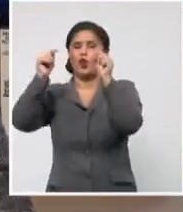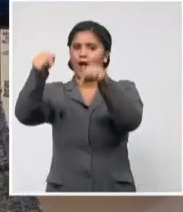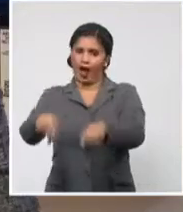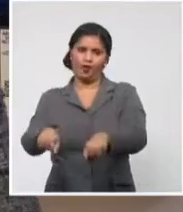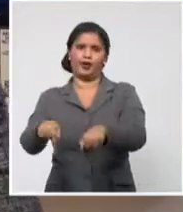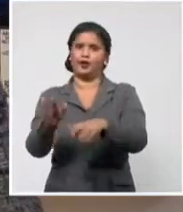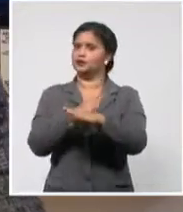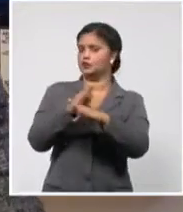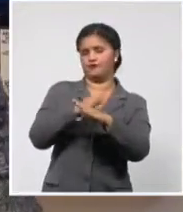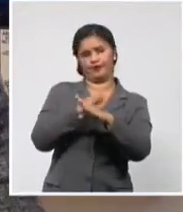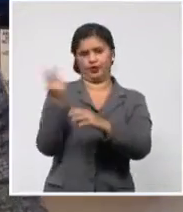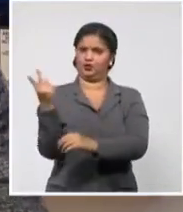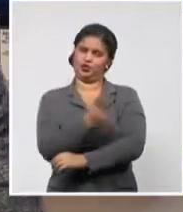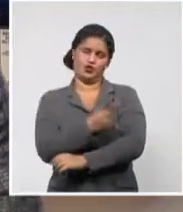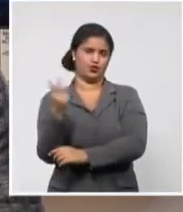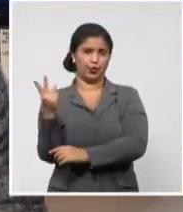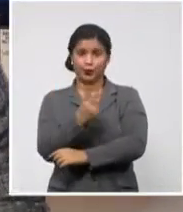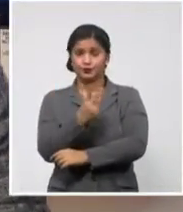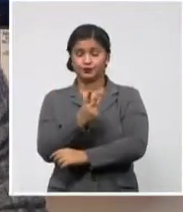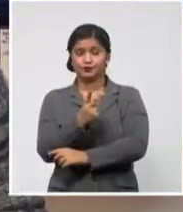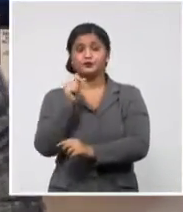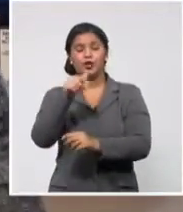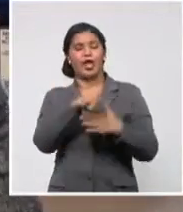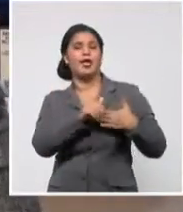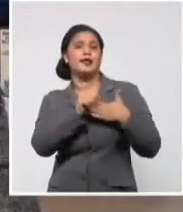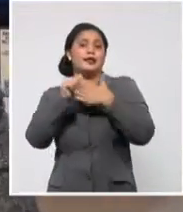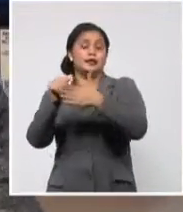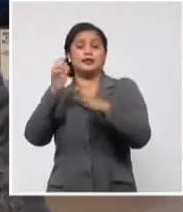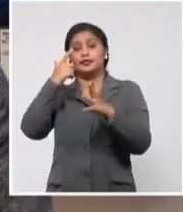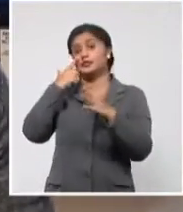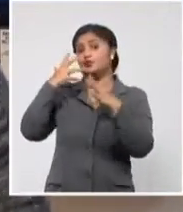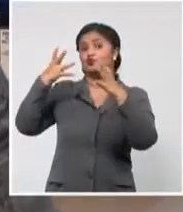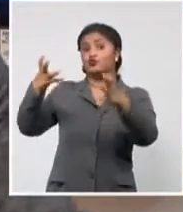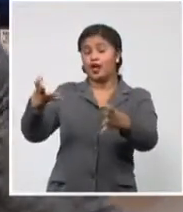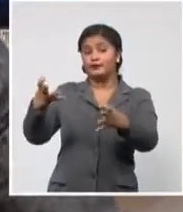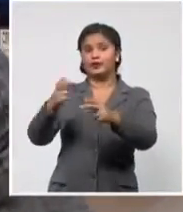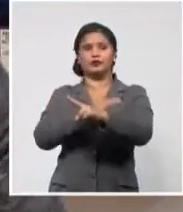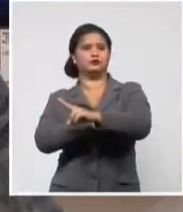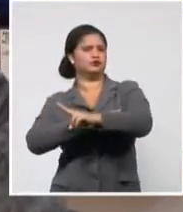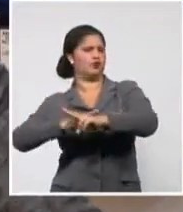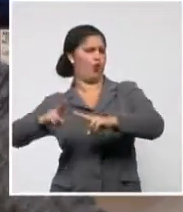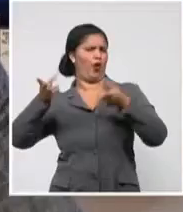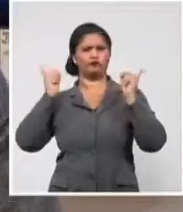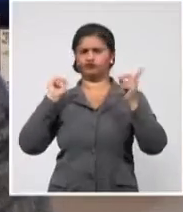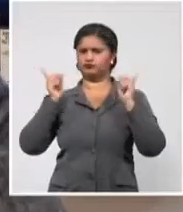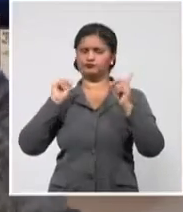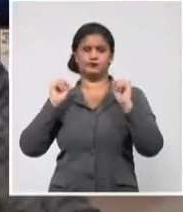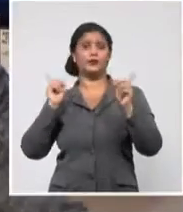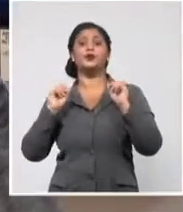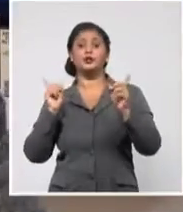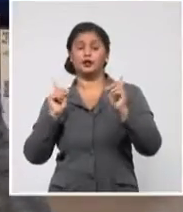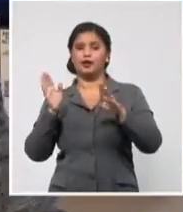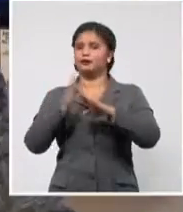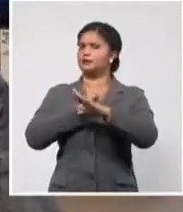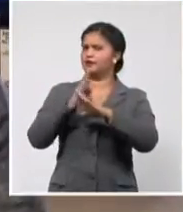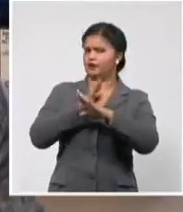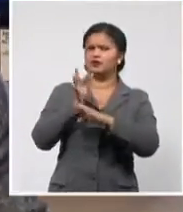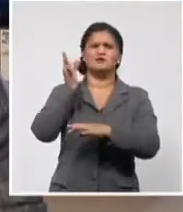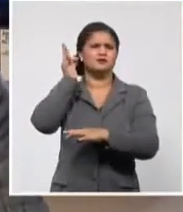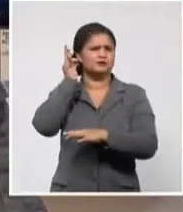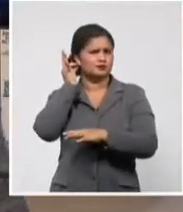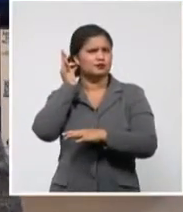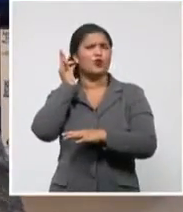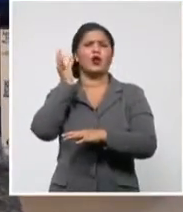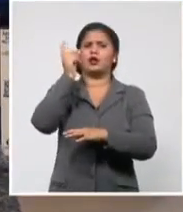Una izquierda que tiene a líderes importantes, históricos, activos en la política. Ahí está Lula, ahí está Cristina, ahí está Correa, ahí está